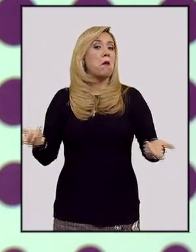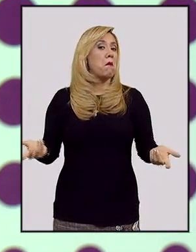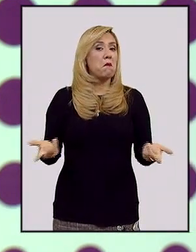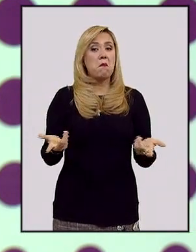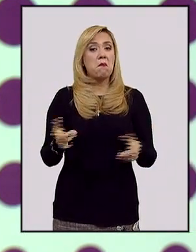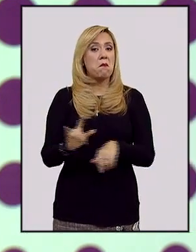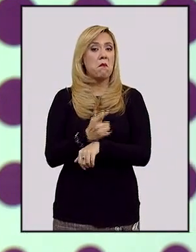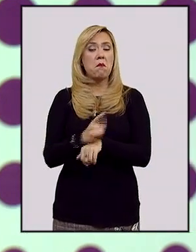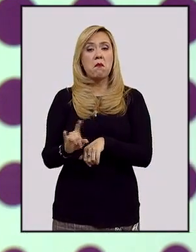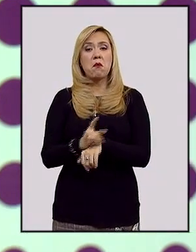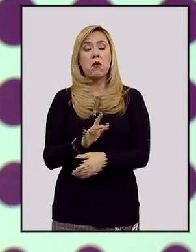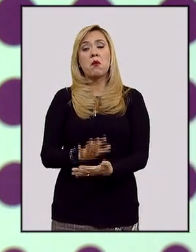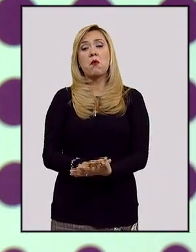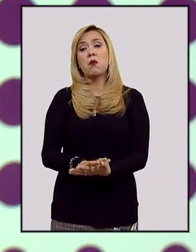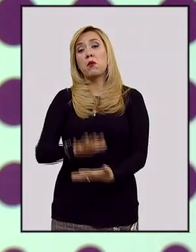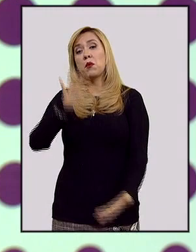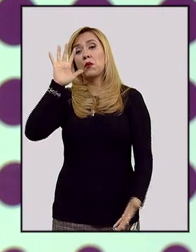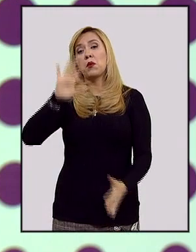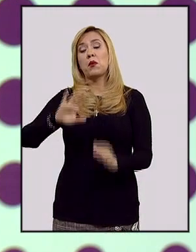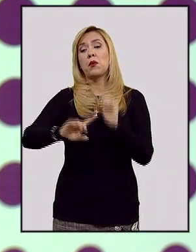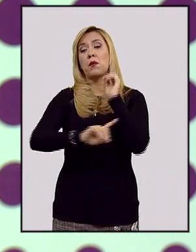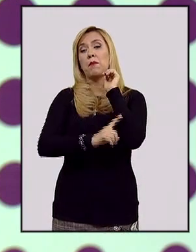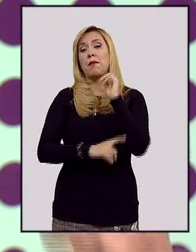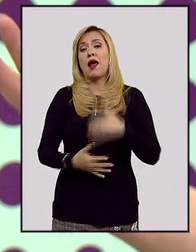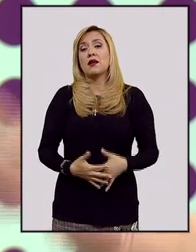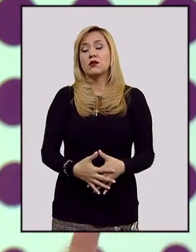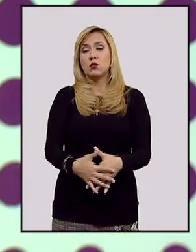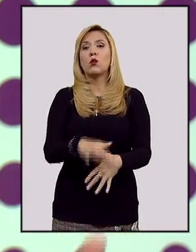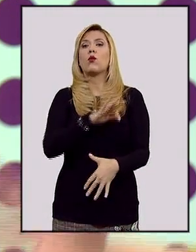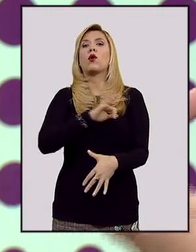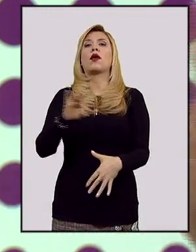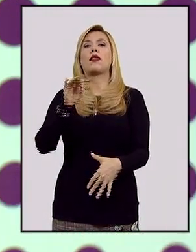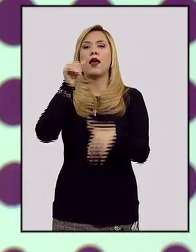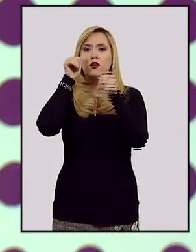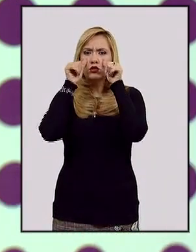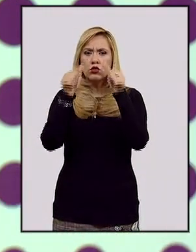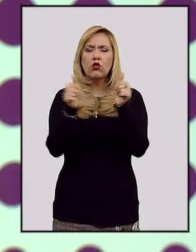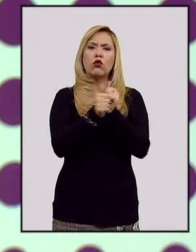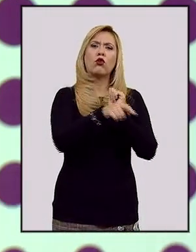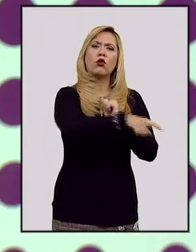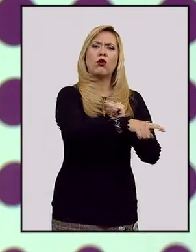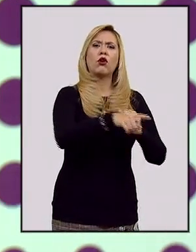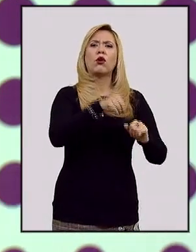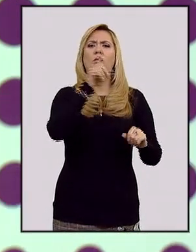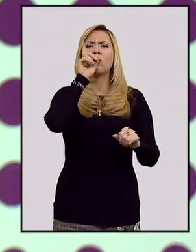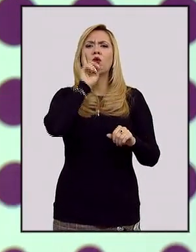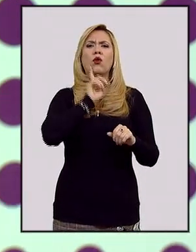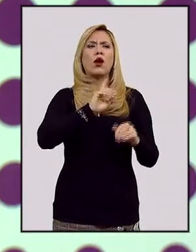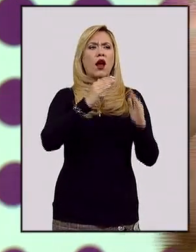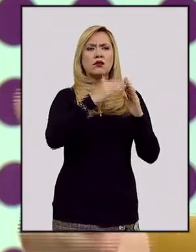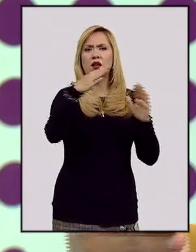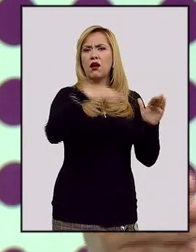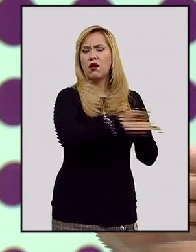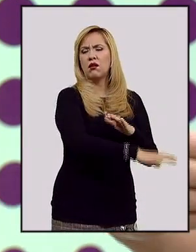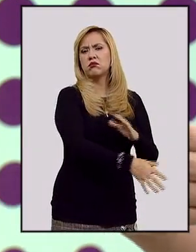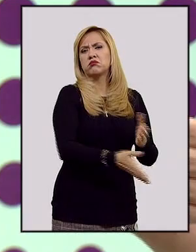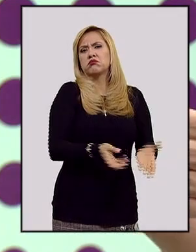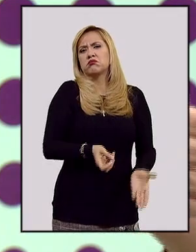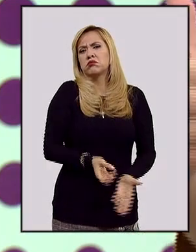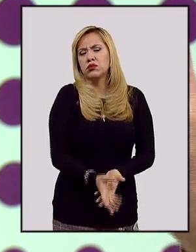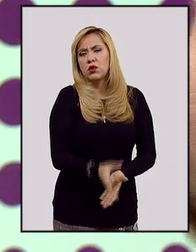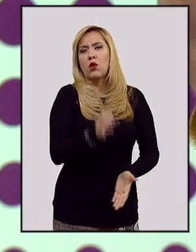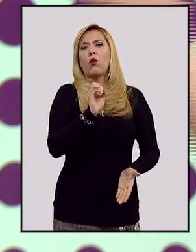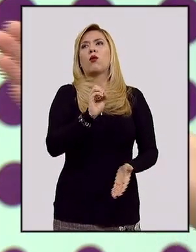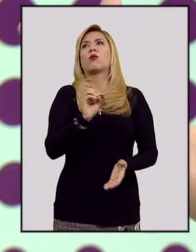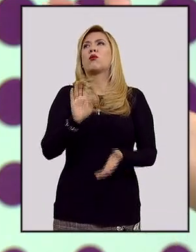donde la mayoría de los embarazos se podrían estar tratando, ya sea con parteras o en el primer nivel de atención. Lo que acabamos haciendo es saturando los